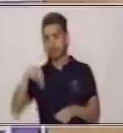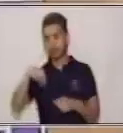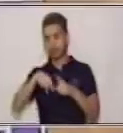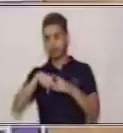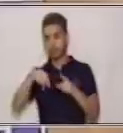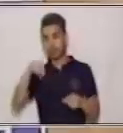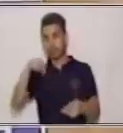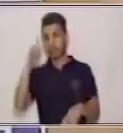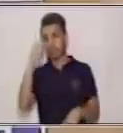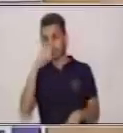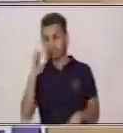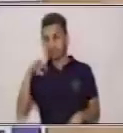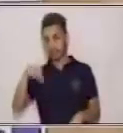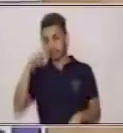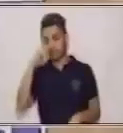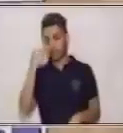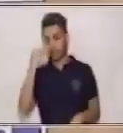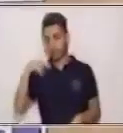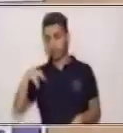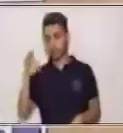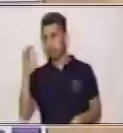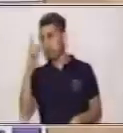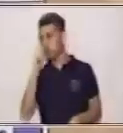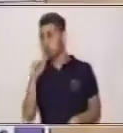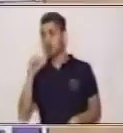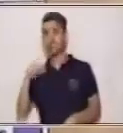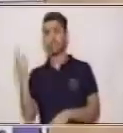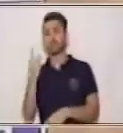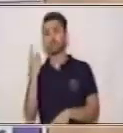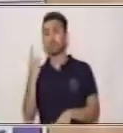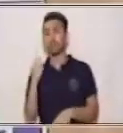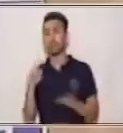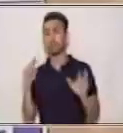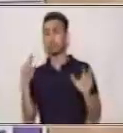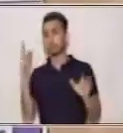Ahora, vamos a utilizar los sextos. Aquí ya tengo los sextos.